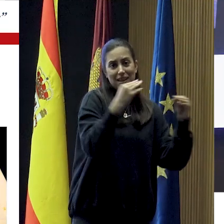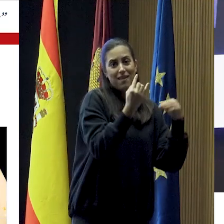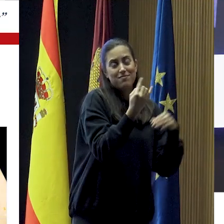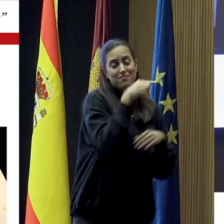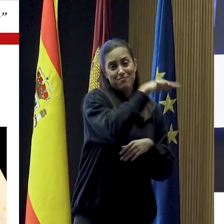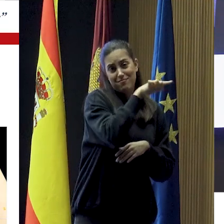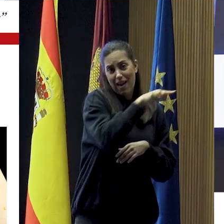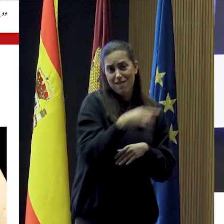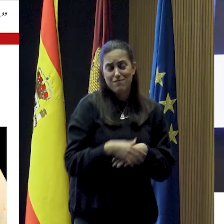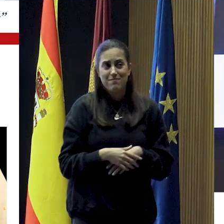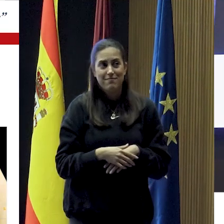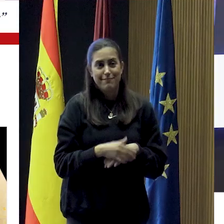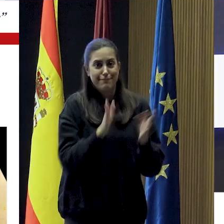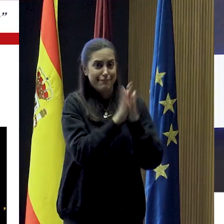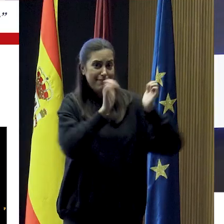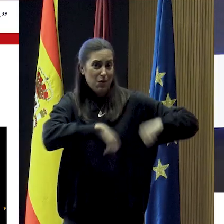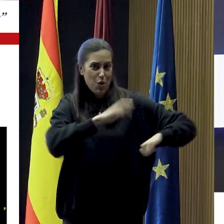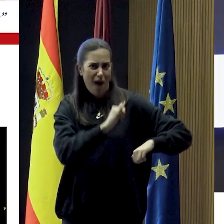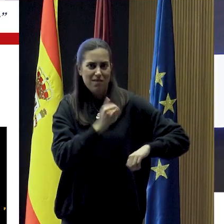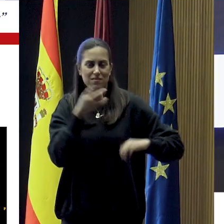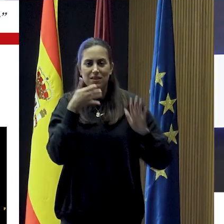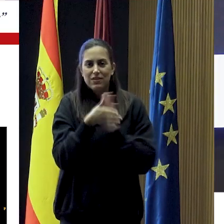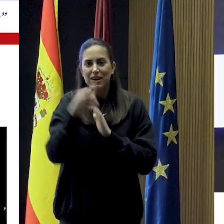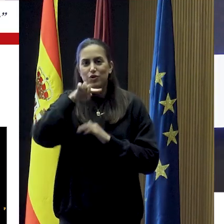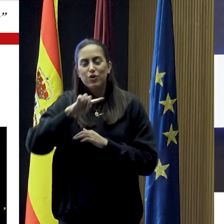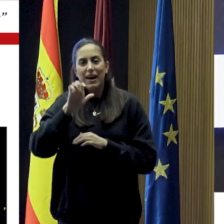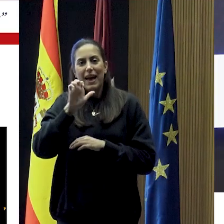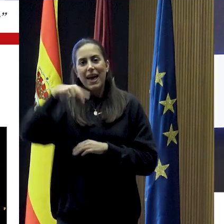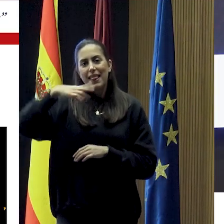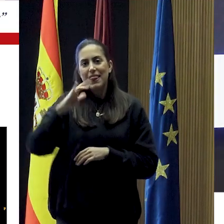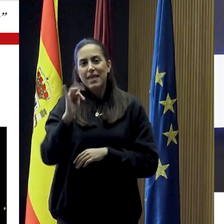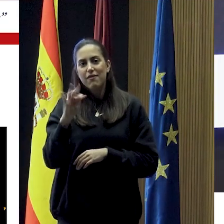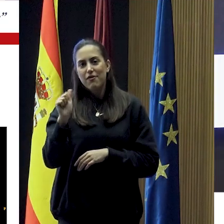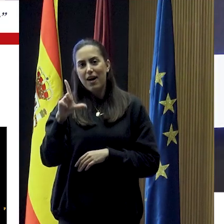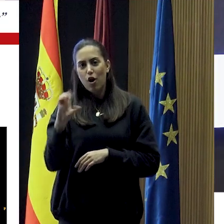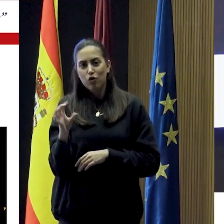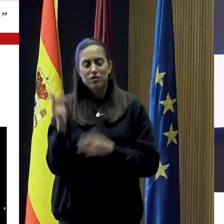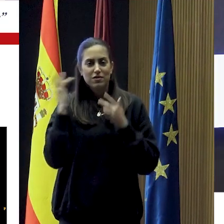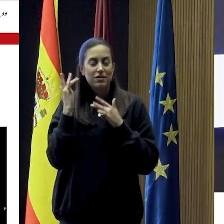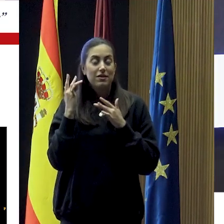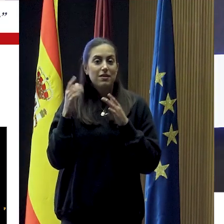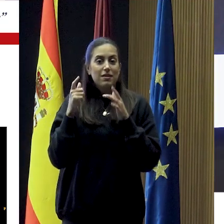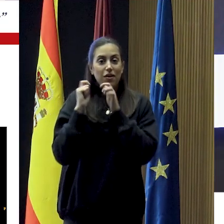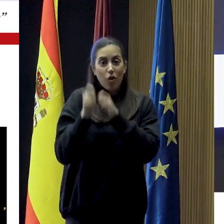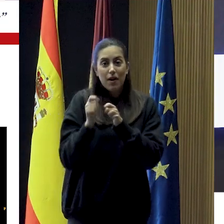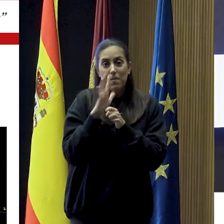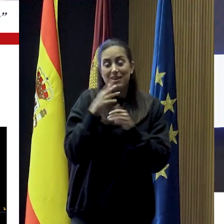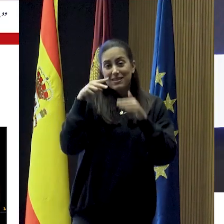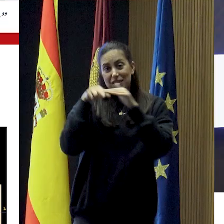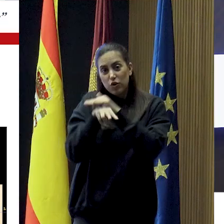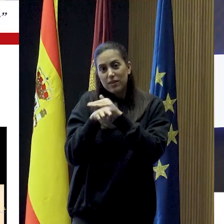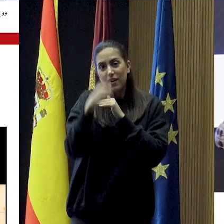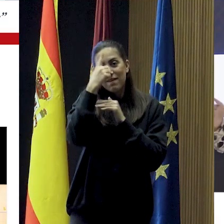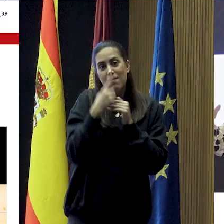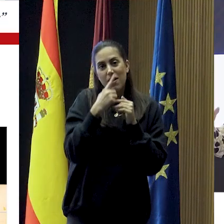Pensilvania. Ellos reciben nuestros encéfalos y lo que hacen es coger imágenes de resonancia, desde la